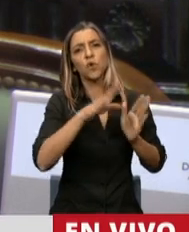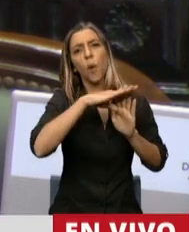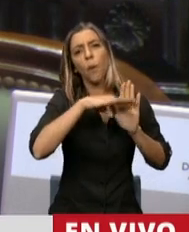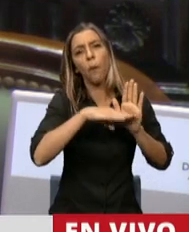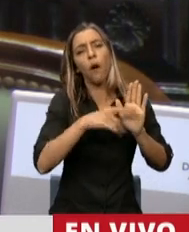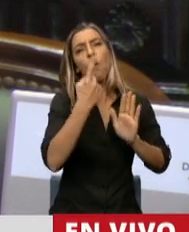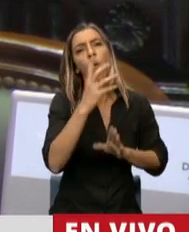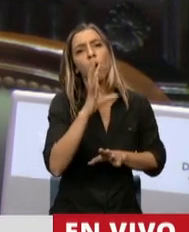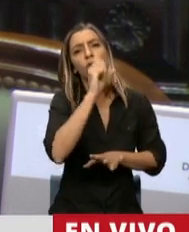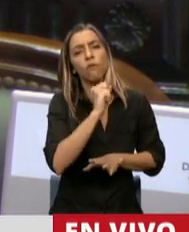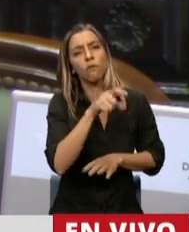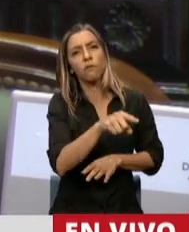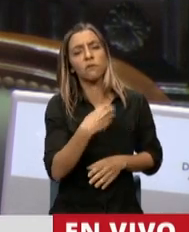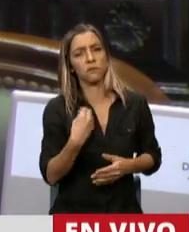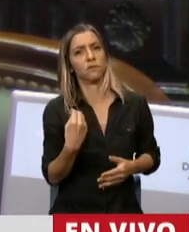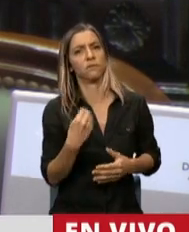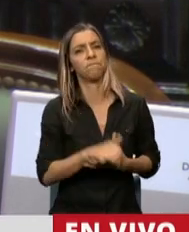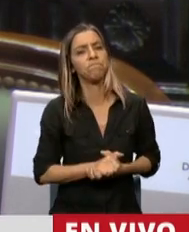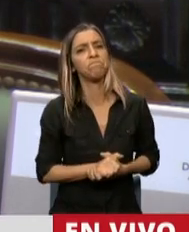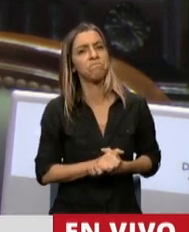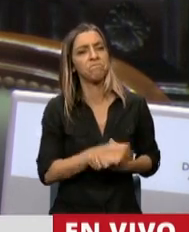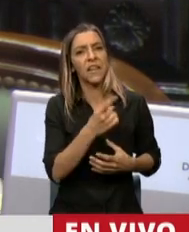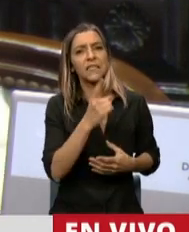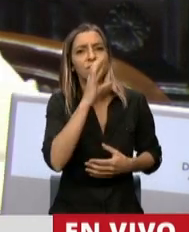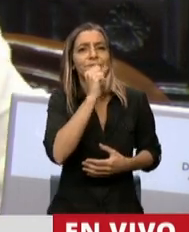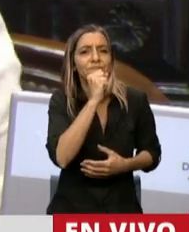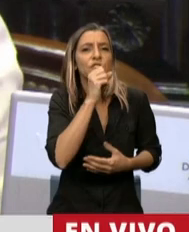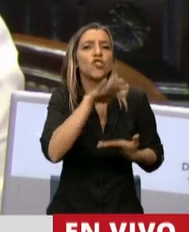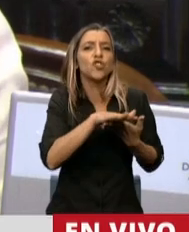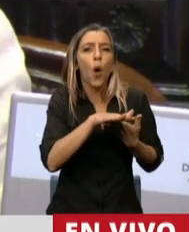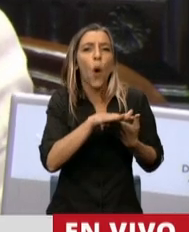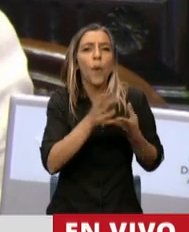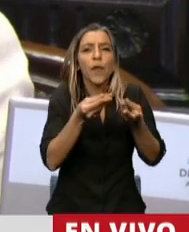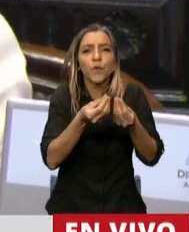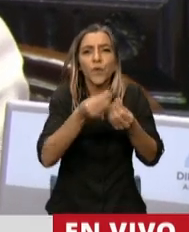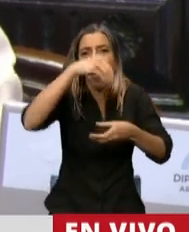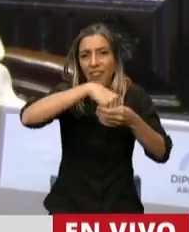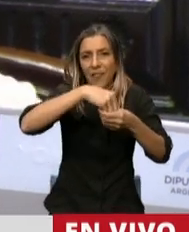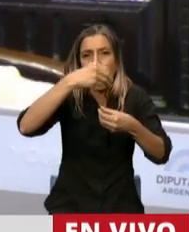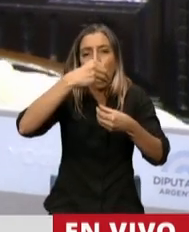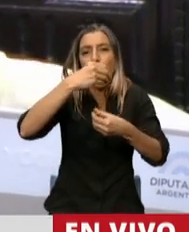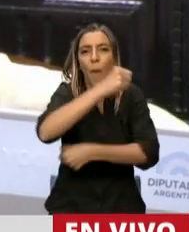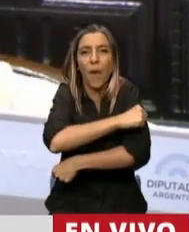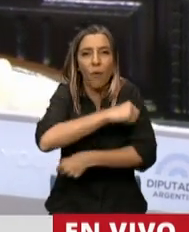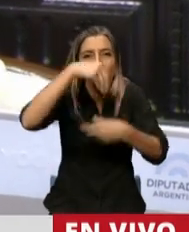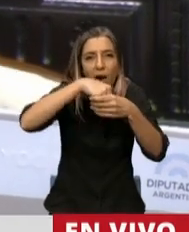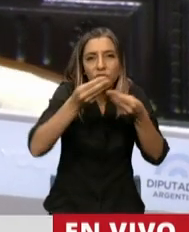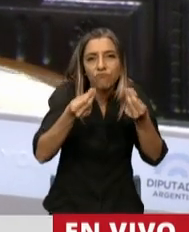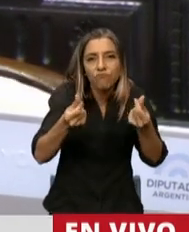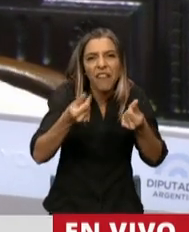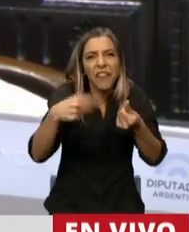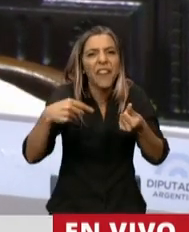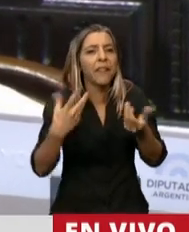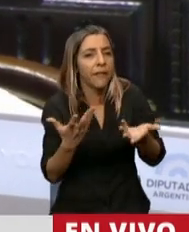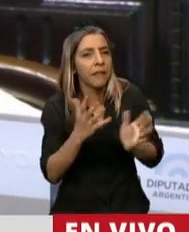las vacunas tienen que ver con la composición de las vacunas. Y digo que esto me preocupa